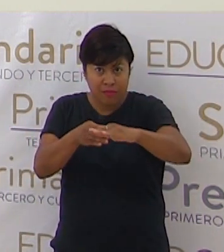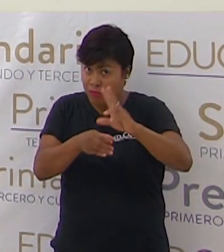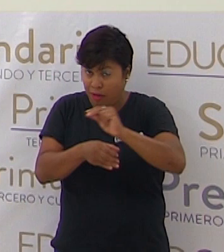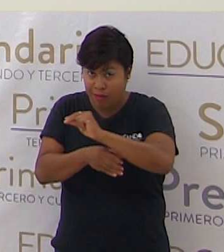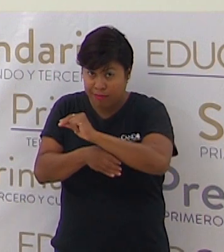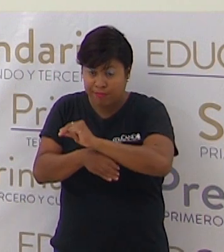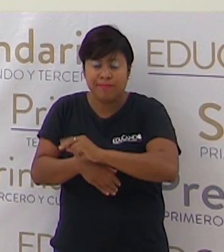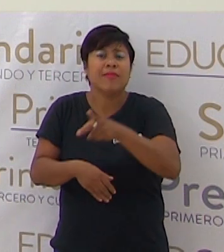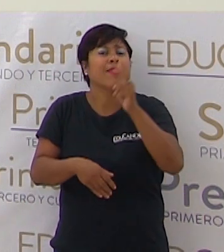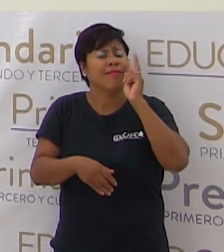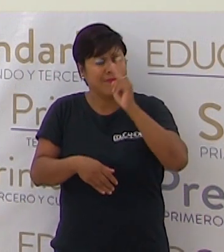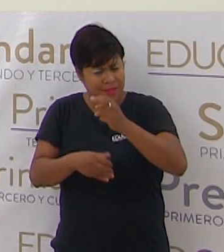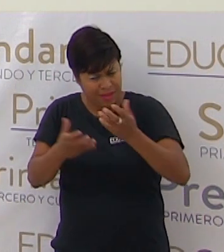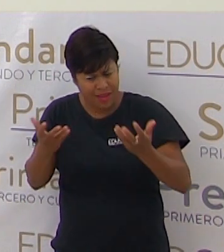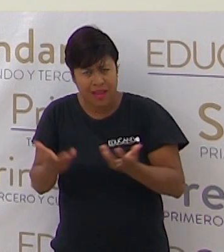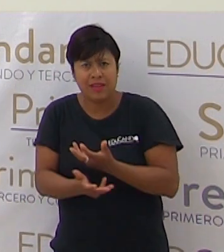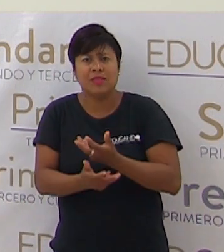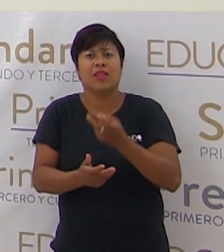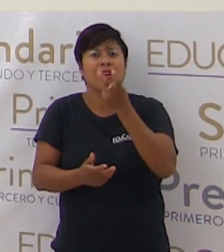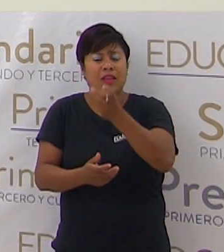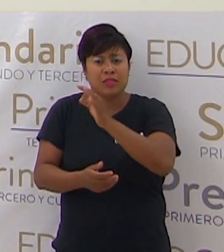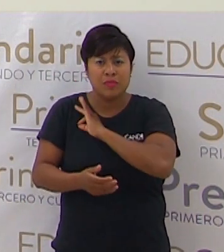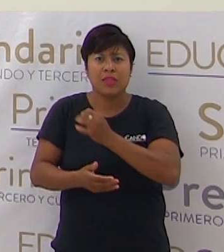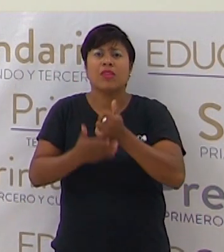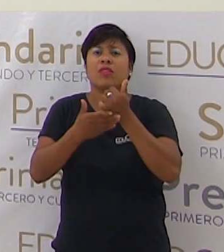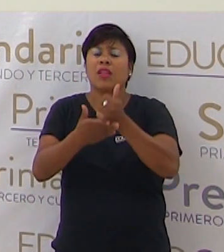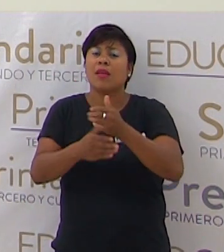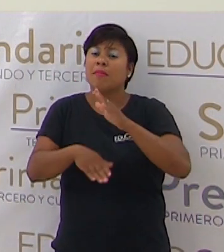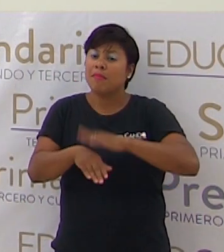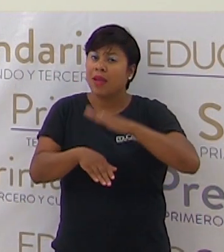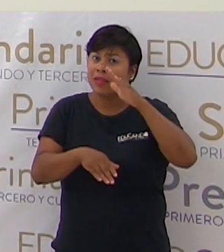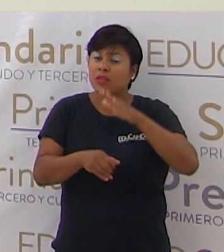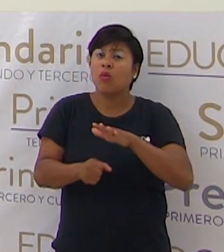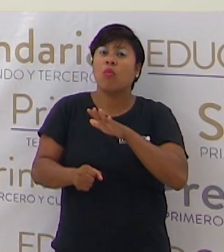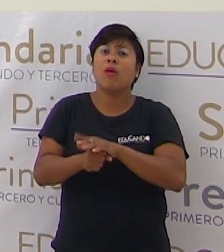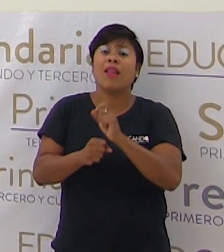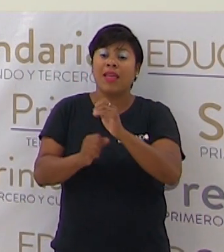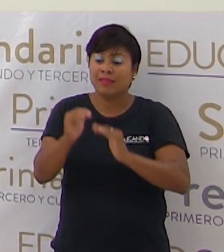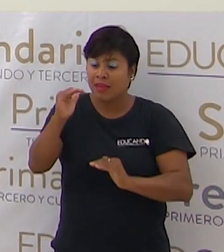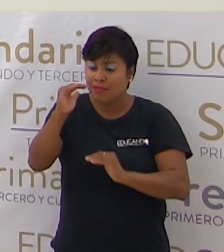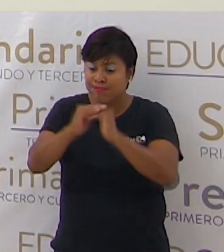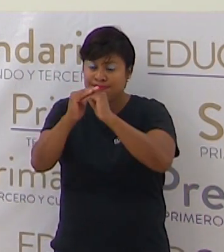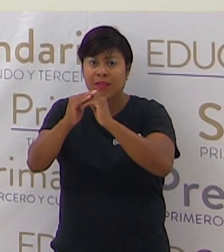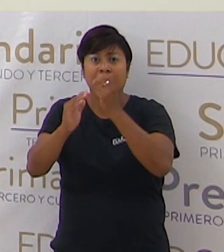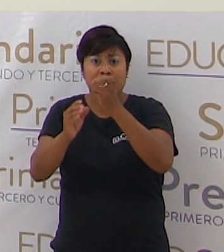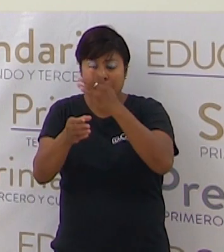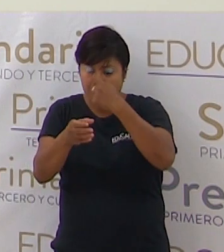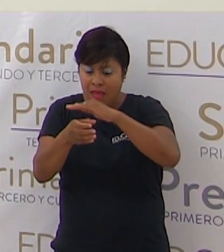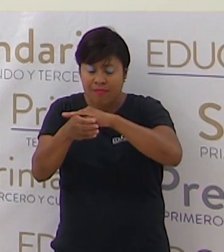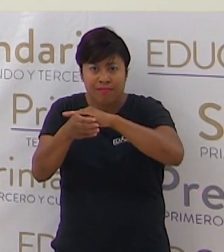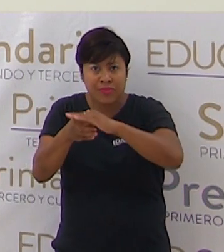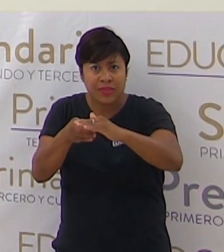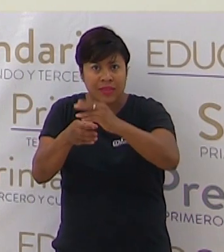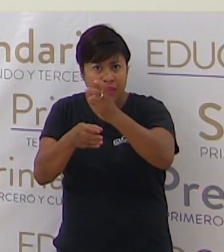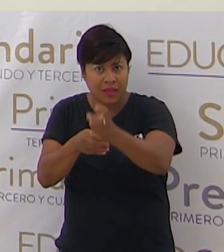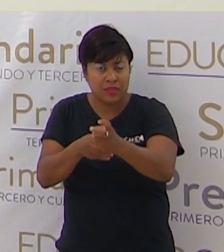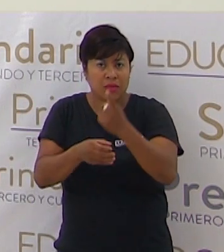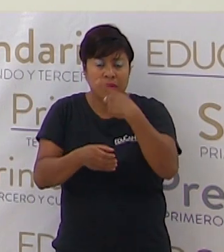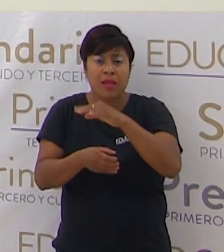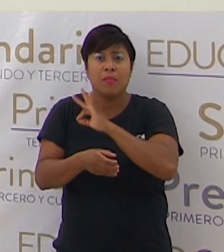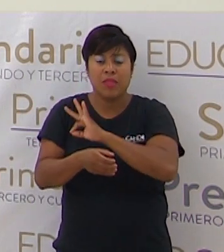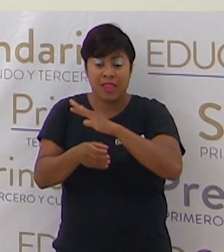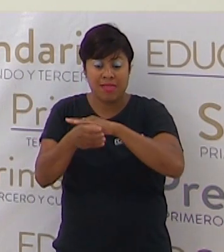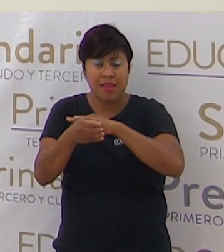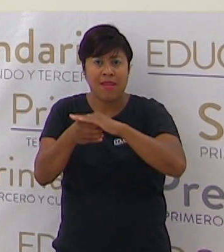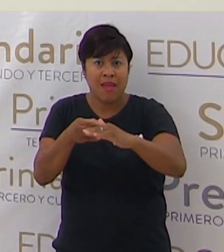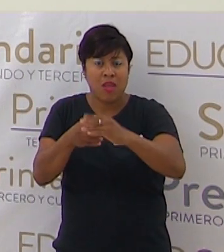¿No? Hazlo y eso te ayuda a estimar cuál es la capacidad del tonel a través de